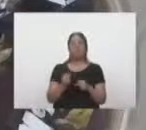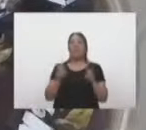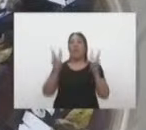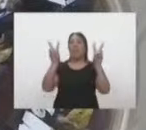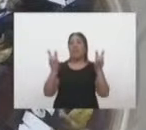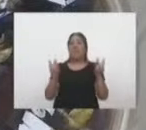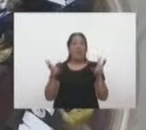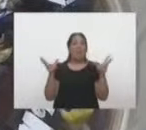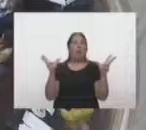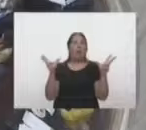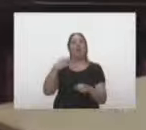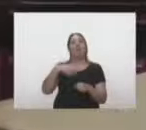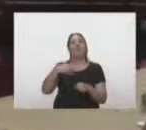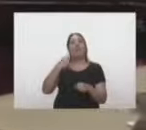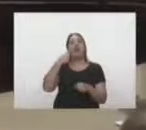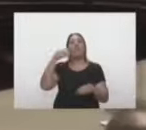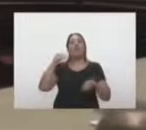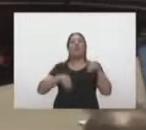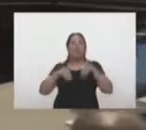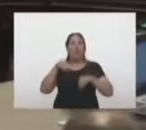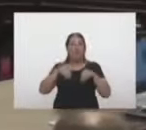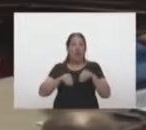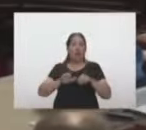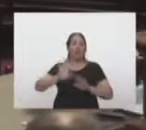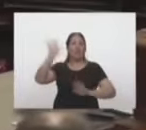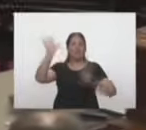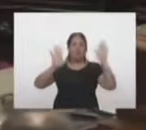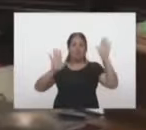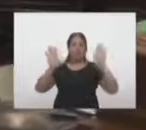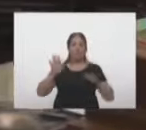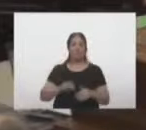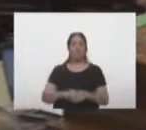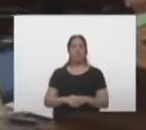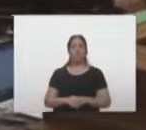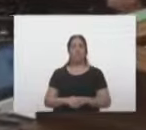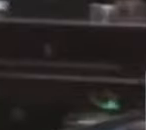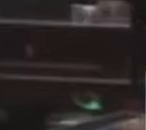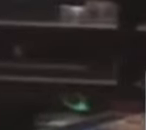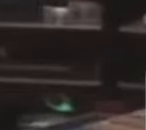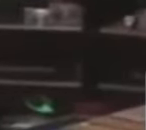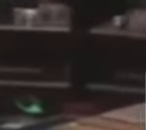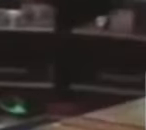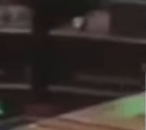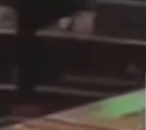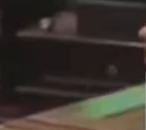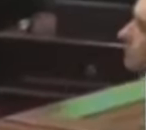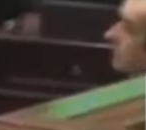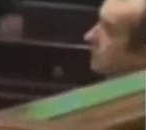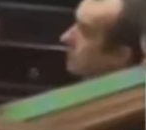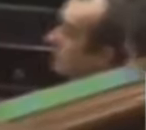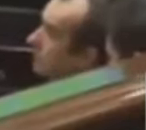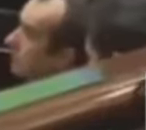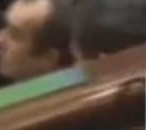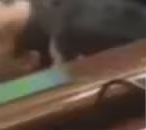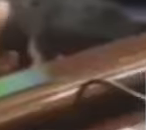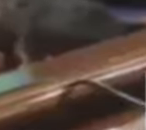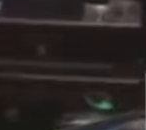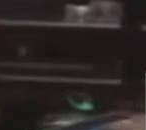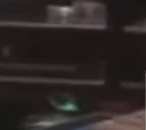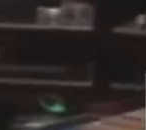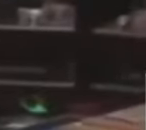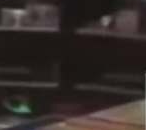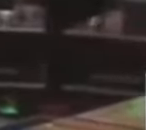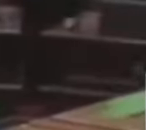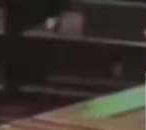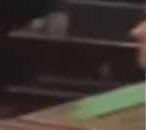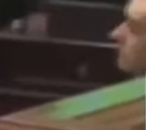por comisiones. Ok. Y hay, viste que a veces tenés temas que discutís en comisiones y vienen técnicos de afuera y hacen un cálculo. Bueno, acá